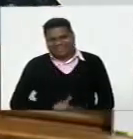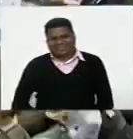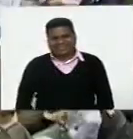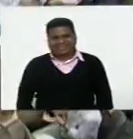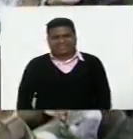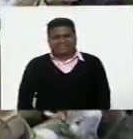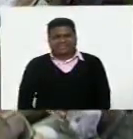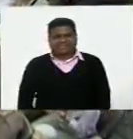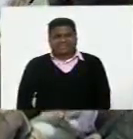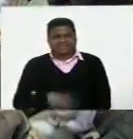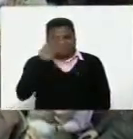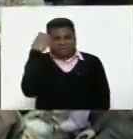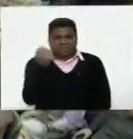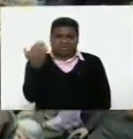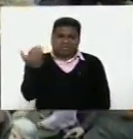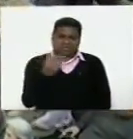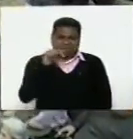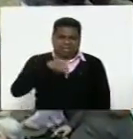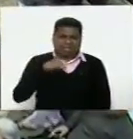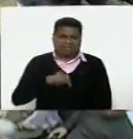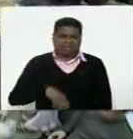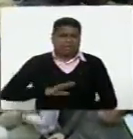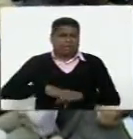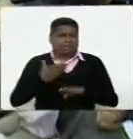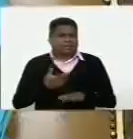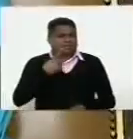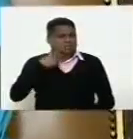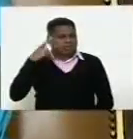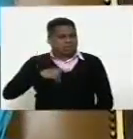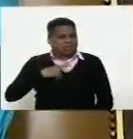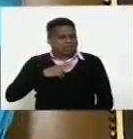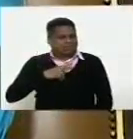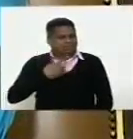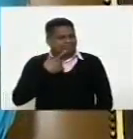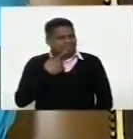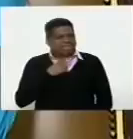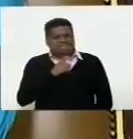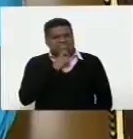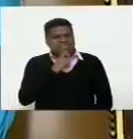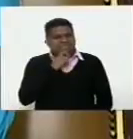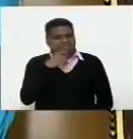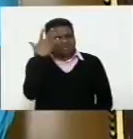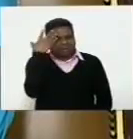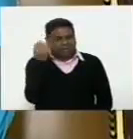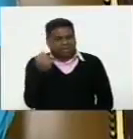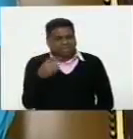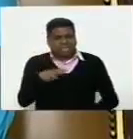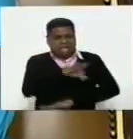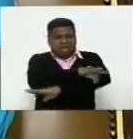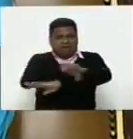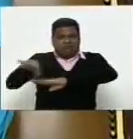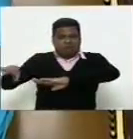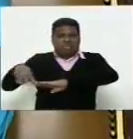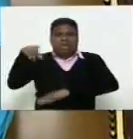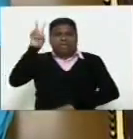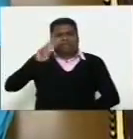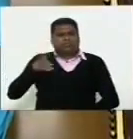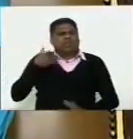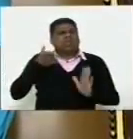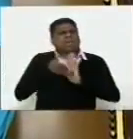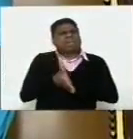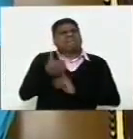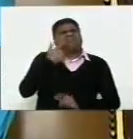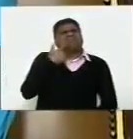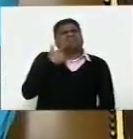si no entiendes, vente para acá, chico, porque la verdad es que es difícil que se comprenda fuera de las fronteras de Venezuela este proceso que nosotros